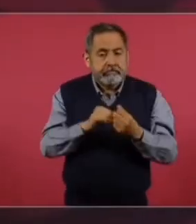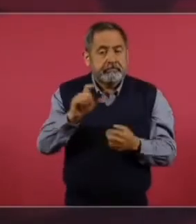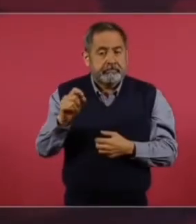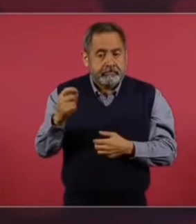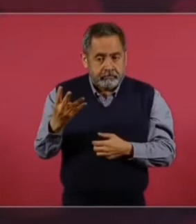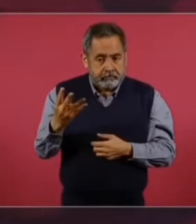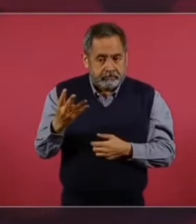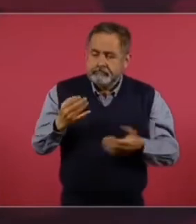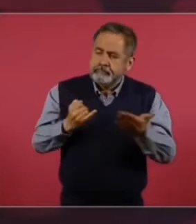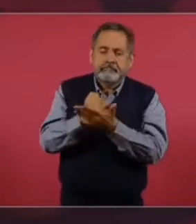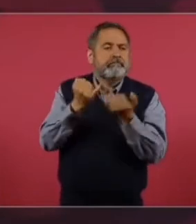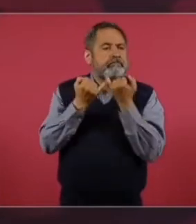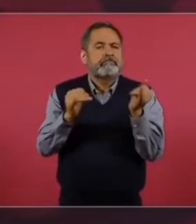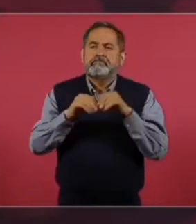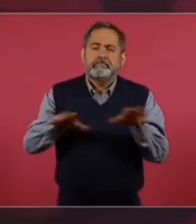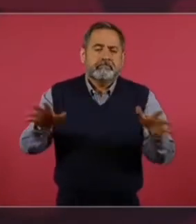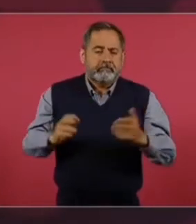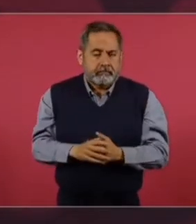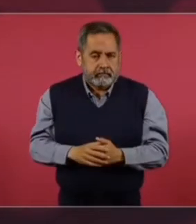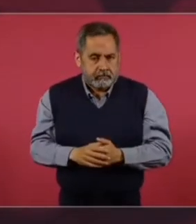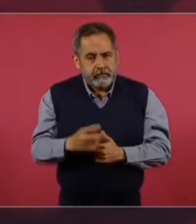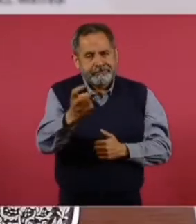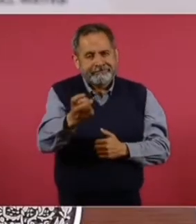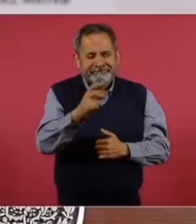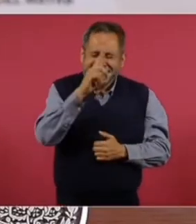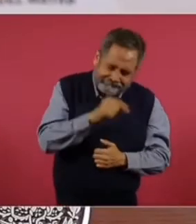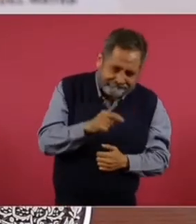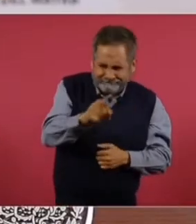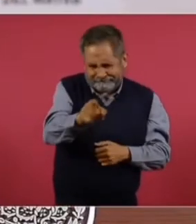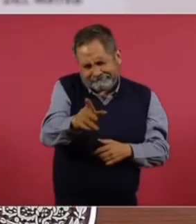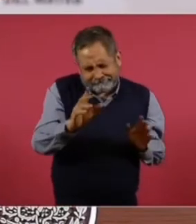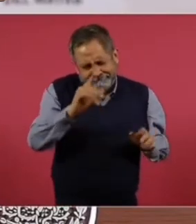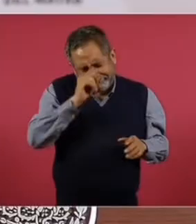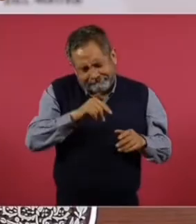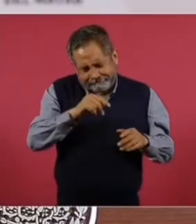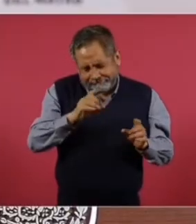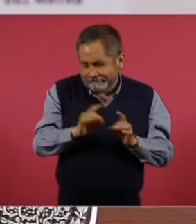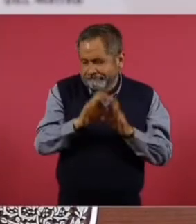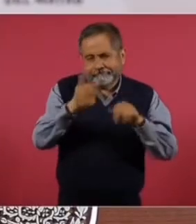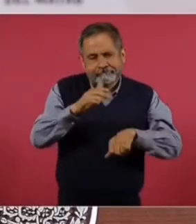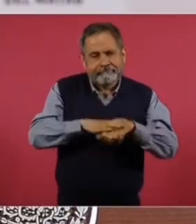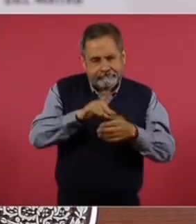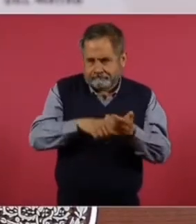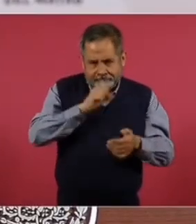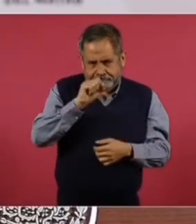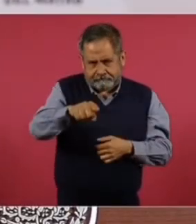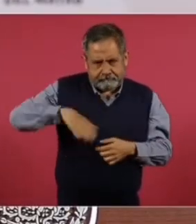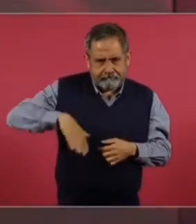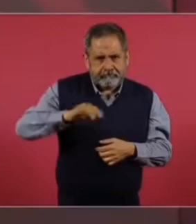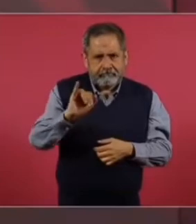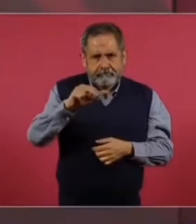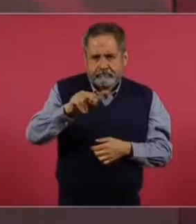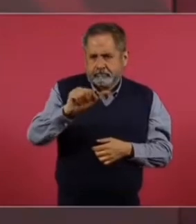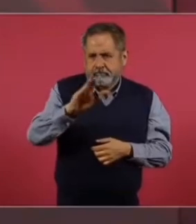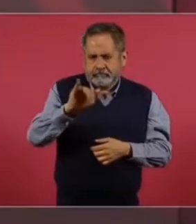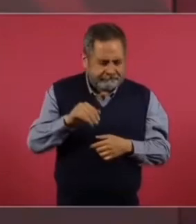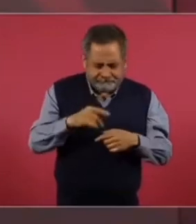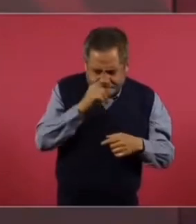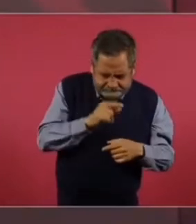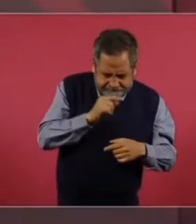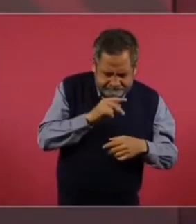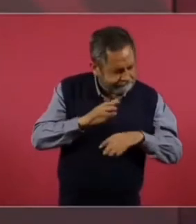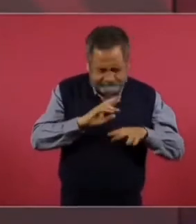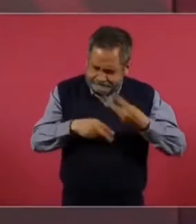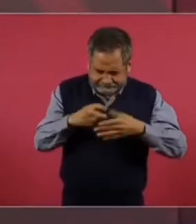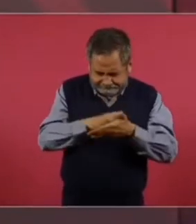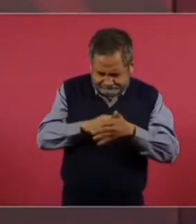ahí tuvimos un tropiezo, ¿sí?, administrativo, como tú lo señalas, se corrigió y ahí vamos,